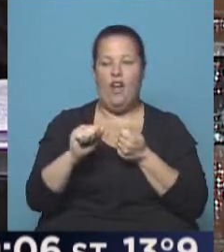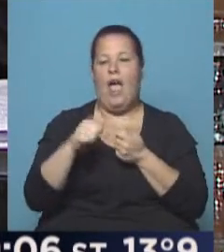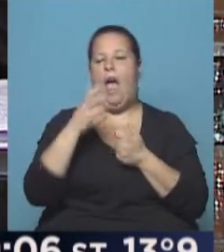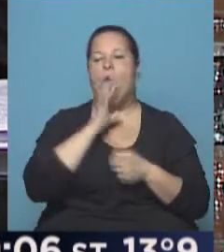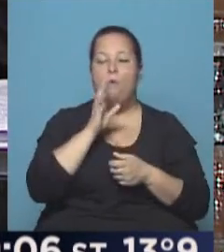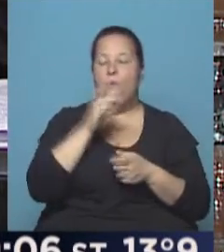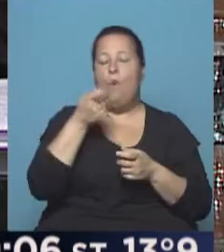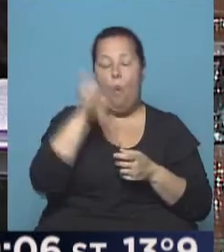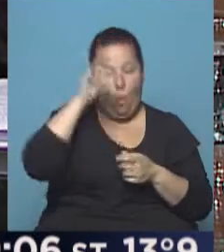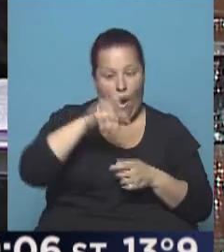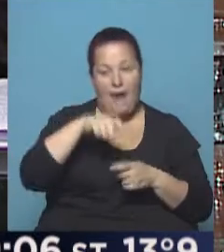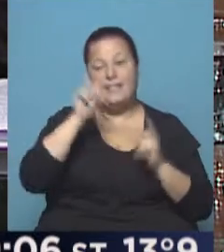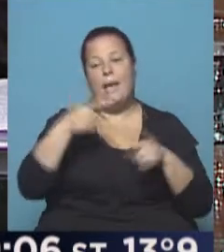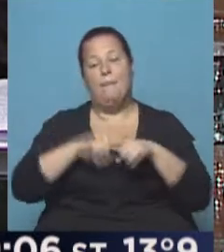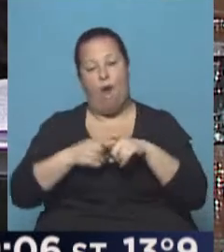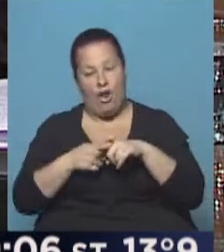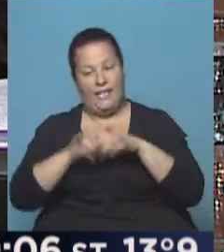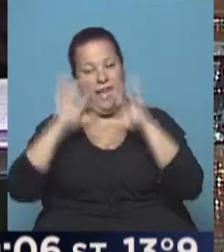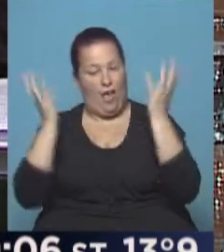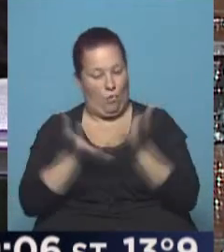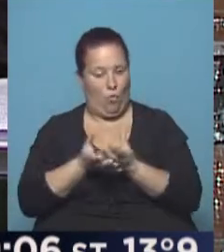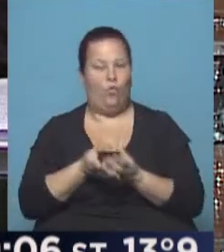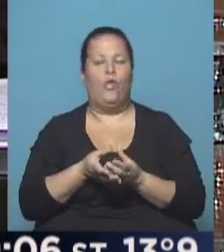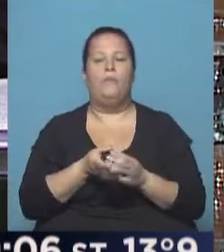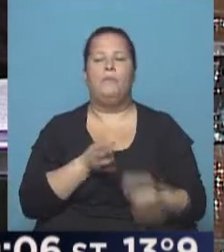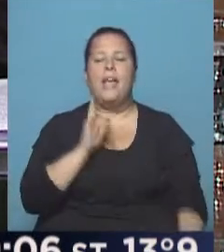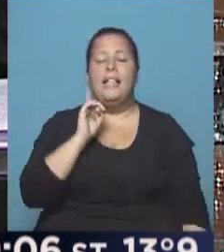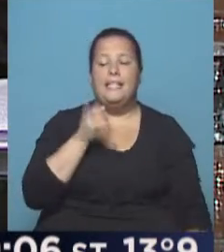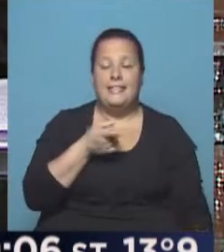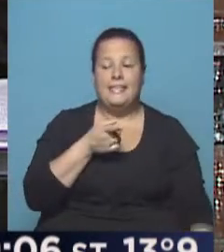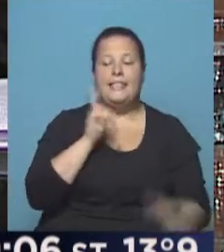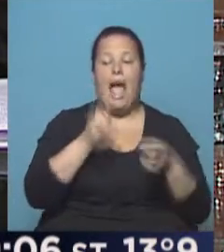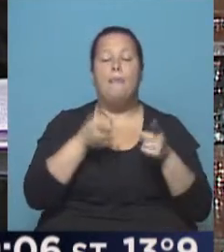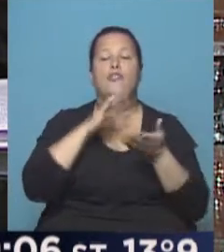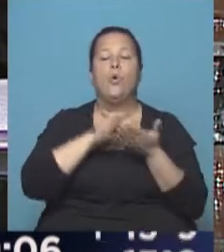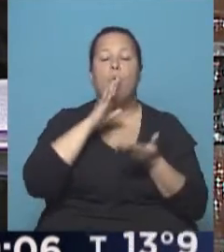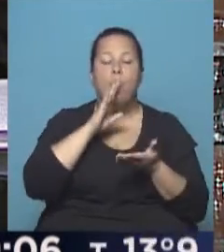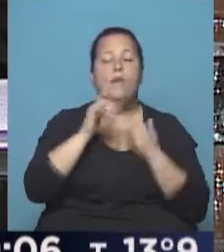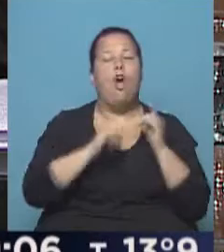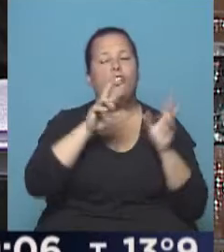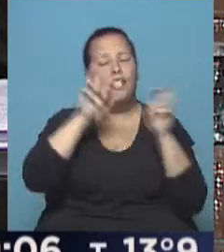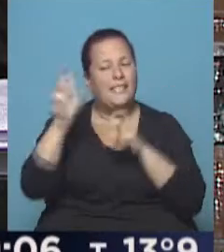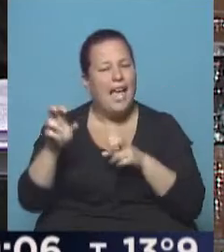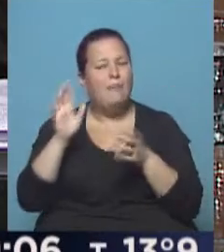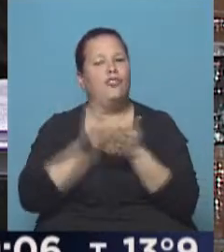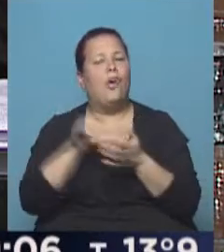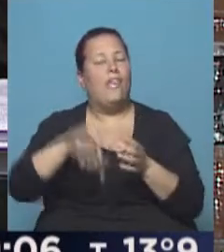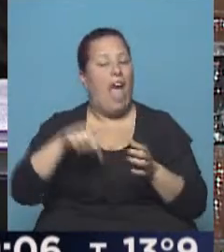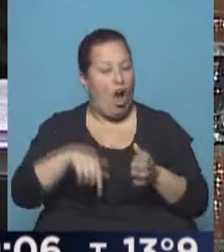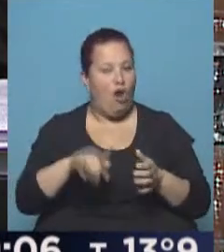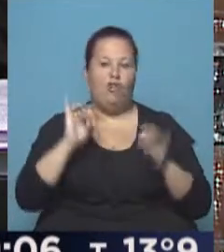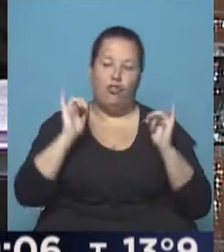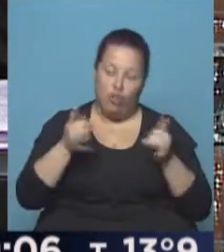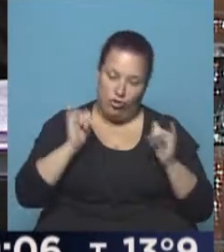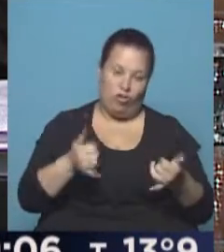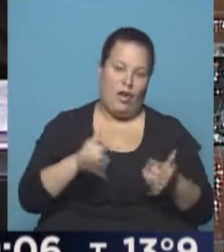tanto judicial como en la historia política internacional. Y además, hablando de judaísmo, también hay que hablar de otros temas que tienen que ver con la actualidad. Sí,